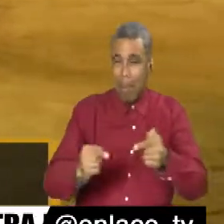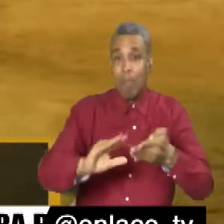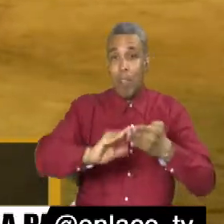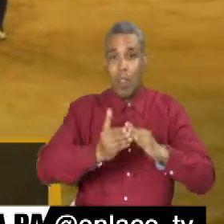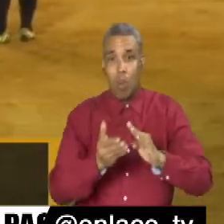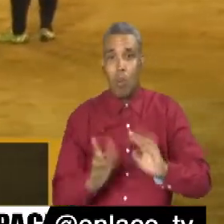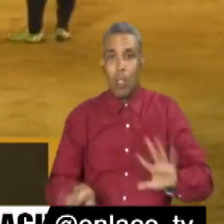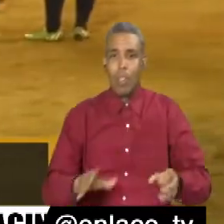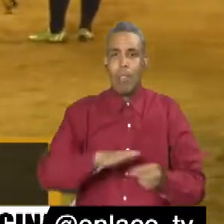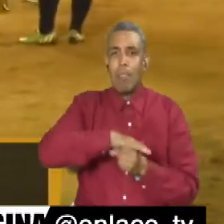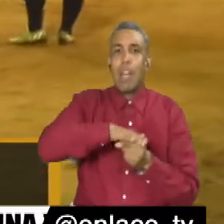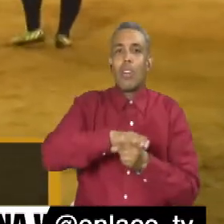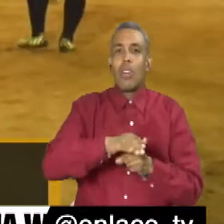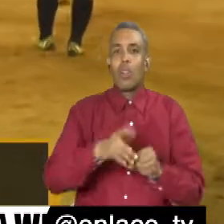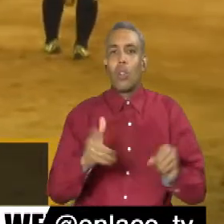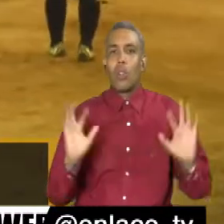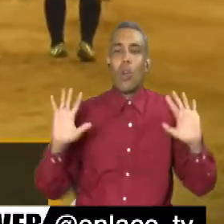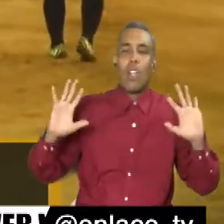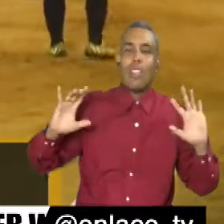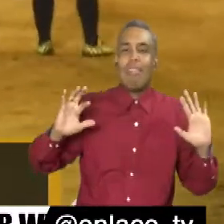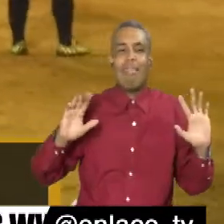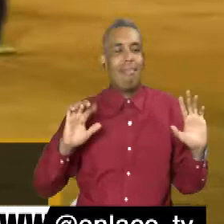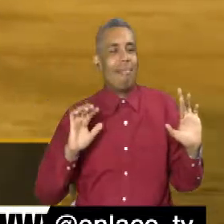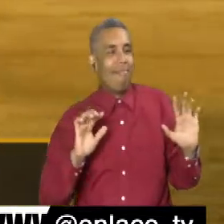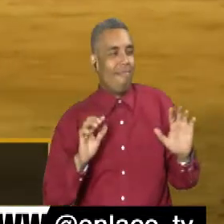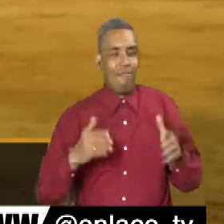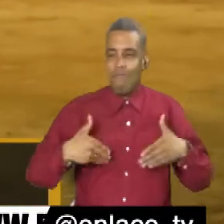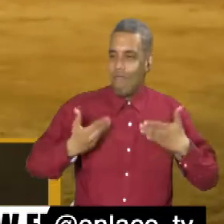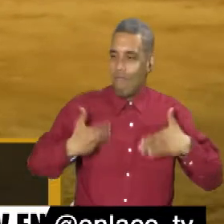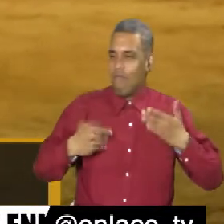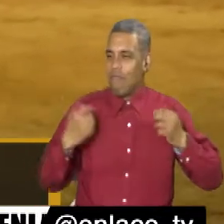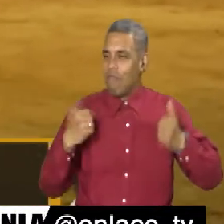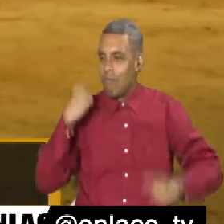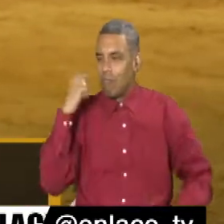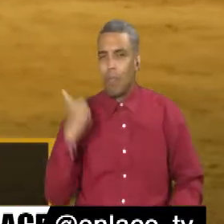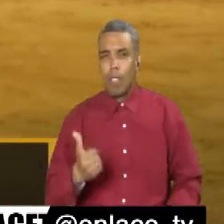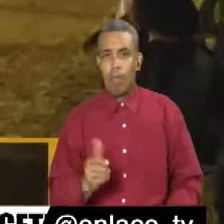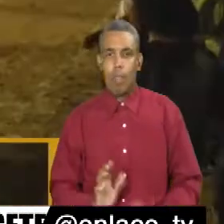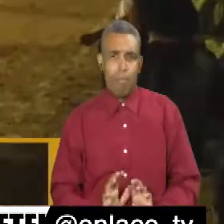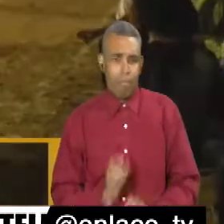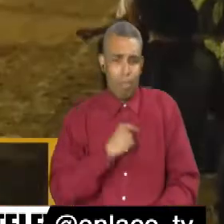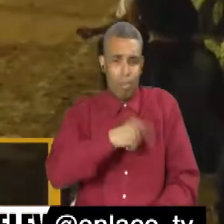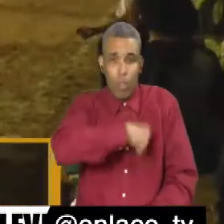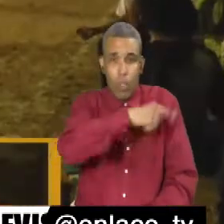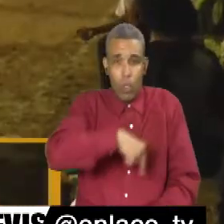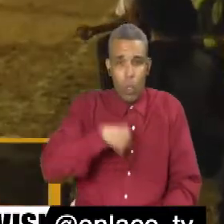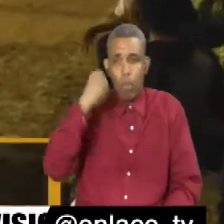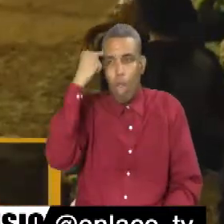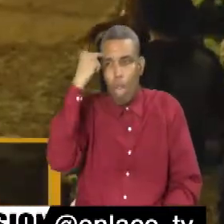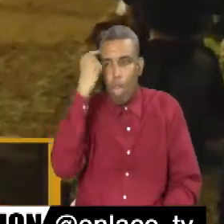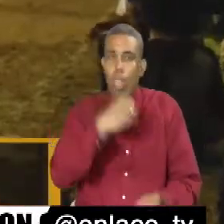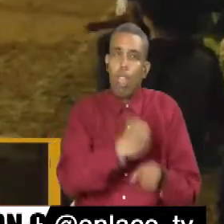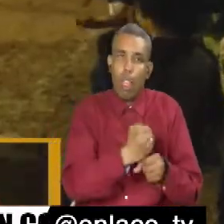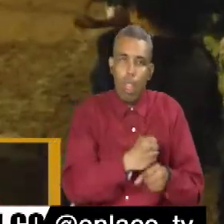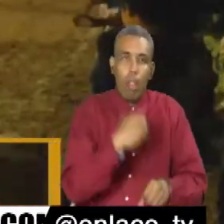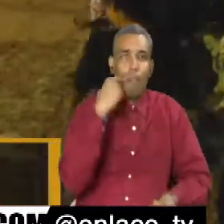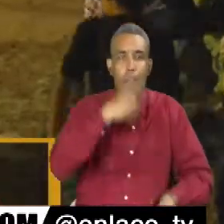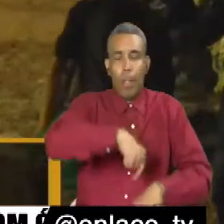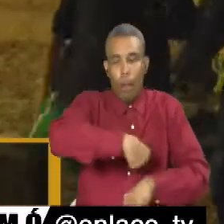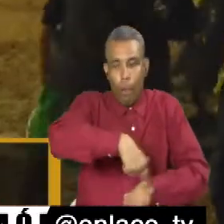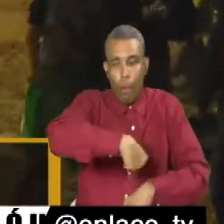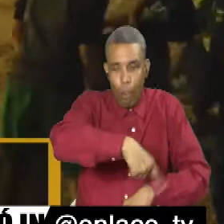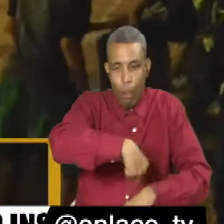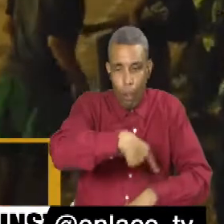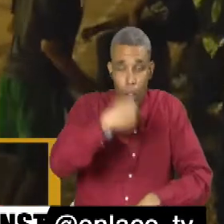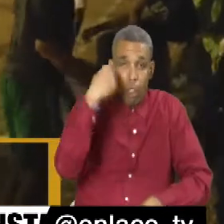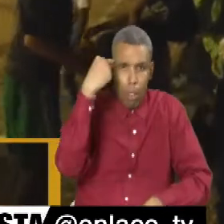Ciudadela. Somos compañeros guardas de seguridad que trabajan 8 o 12 horas y pues también es algo de entretención para ellos, no solo es trabajo, el